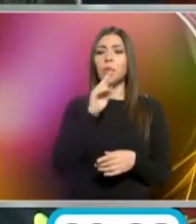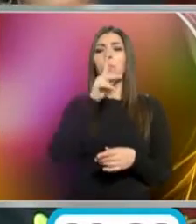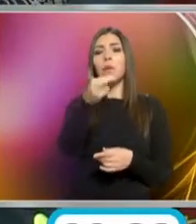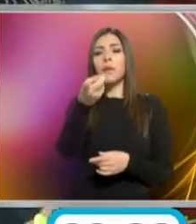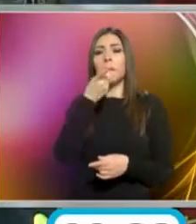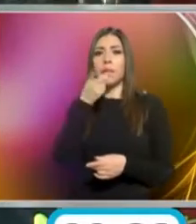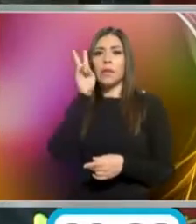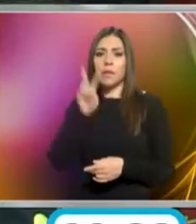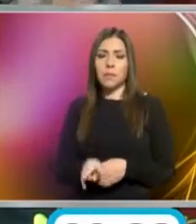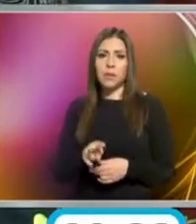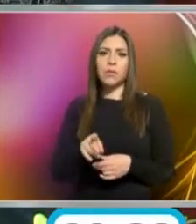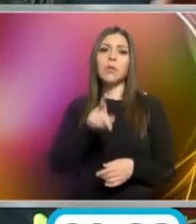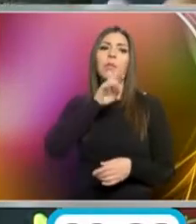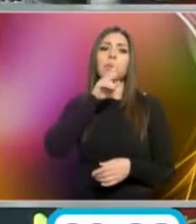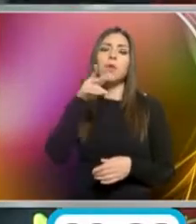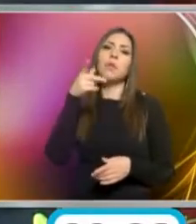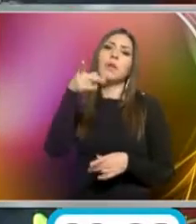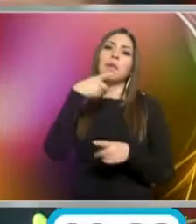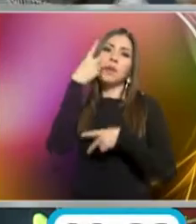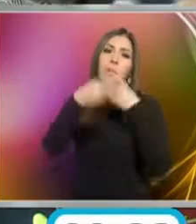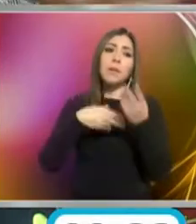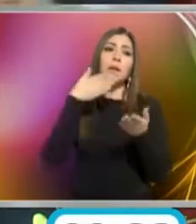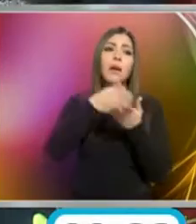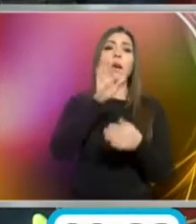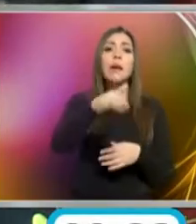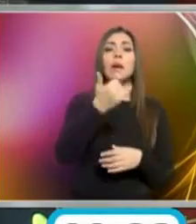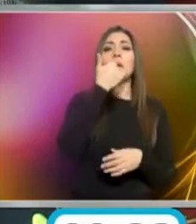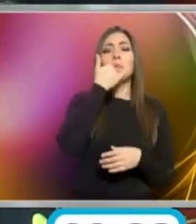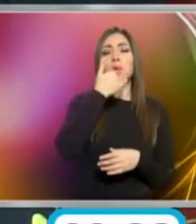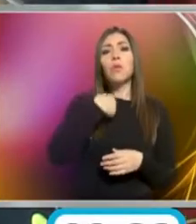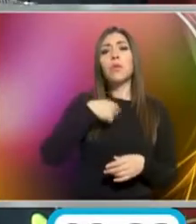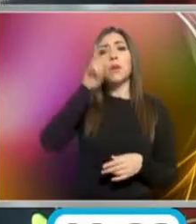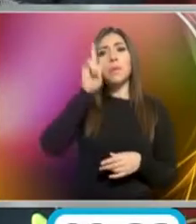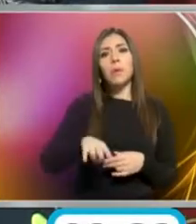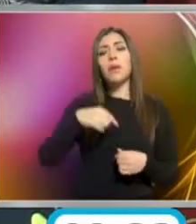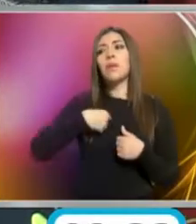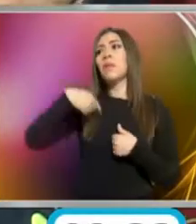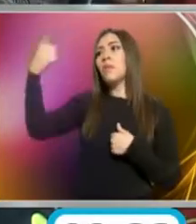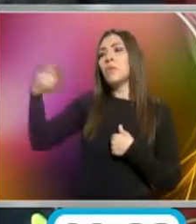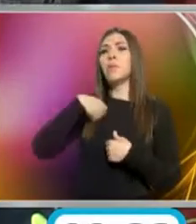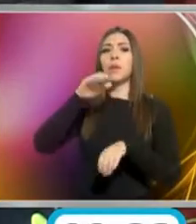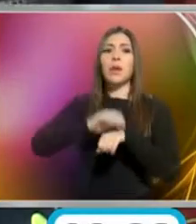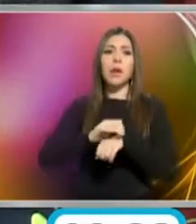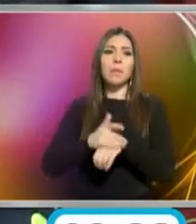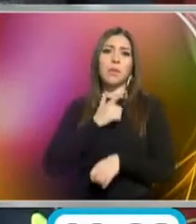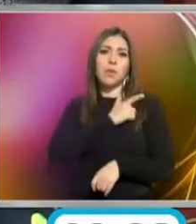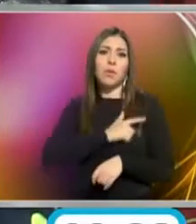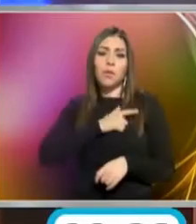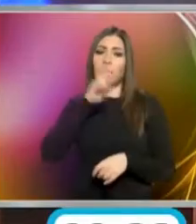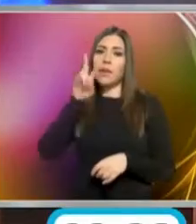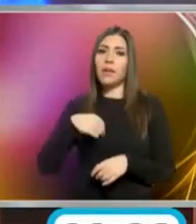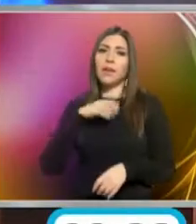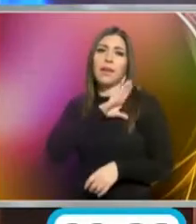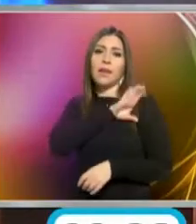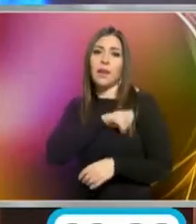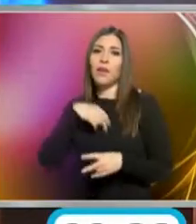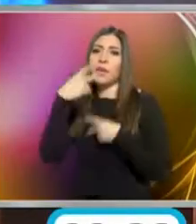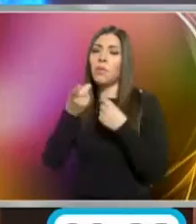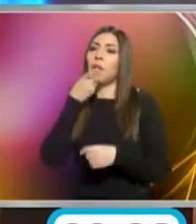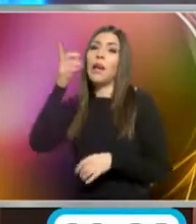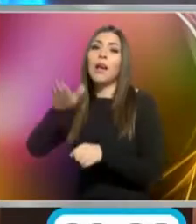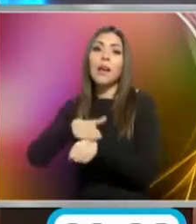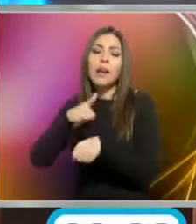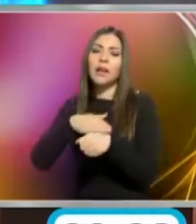de Navidad con los compañeros, fíjate, hay una compañera que me encanta y yo le voy a tirar toda la onda. Nadie lo hace. No. Nadie lo va a